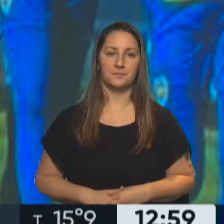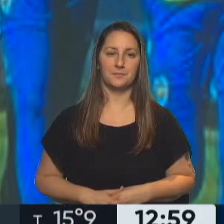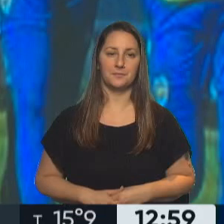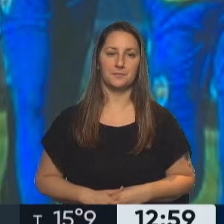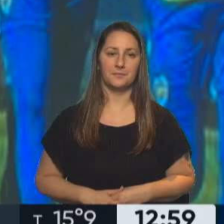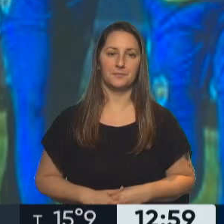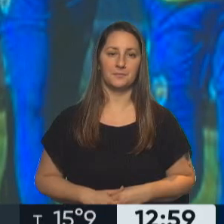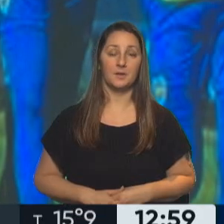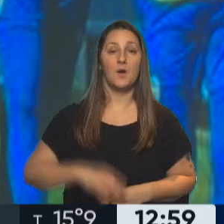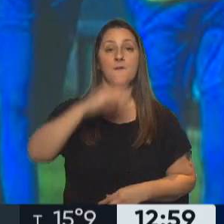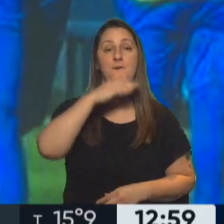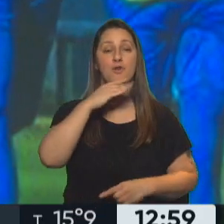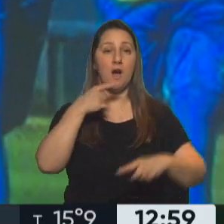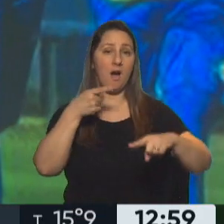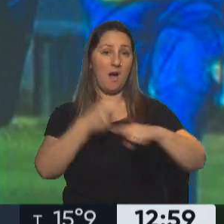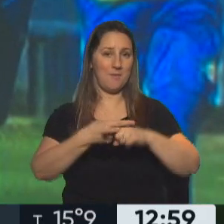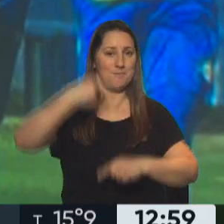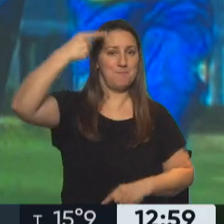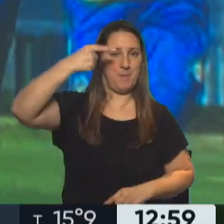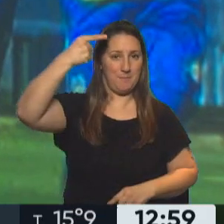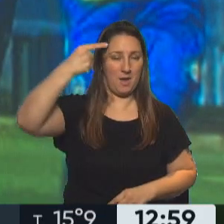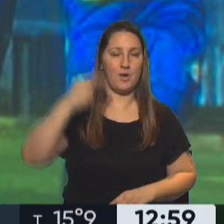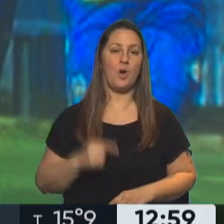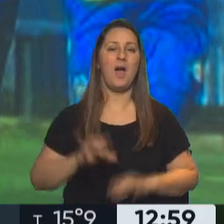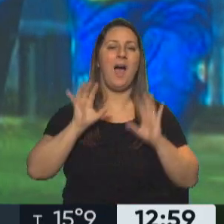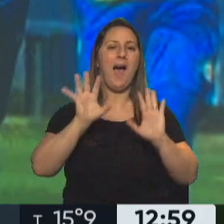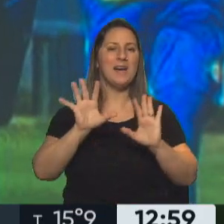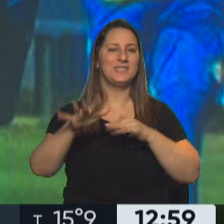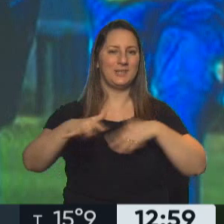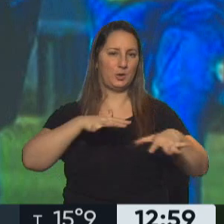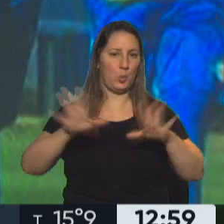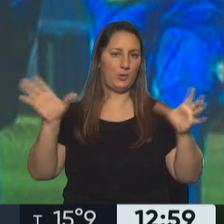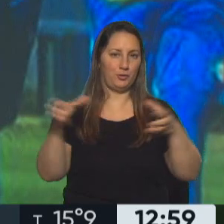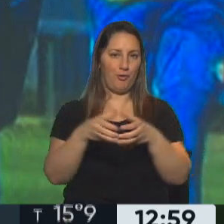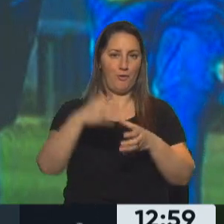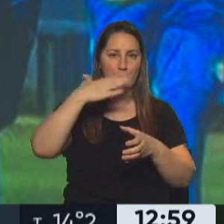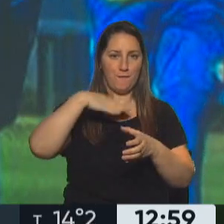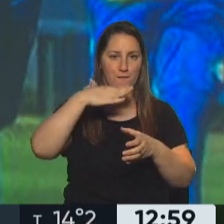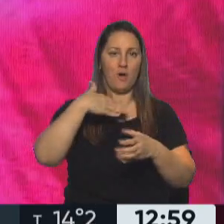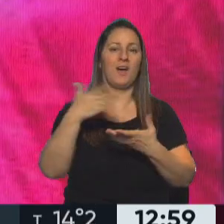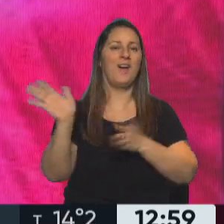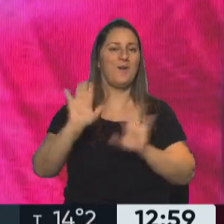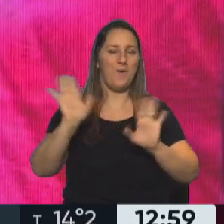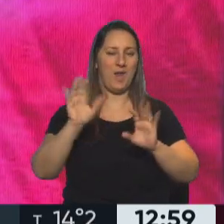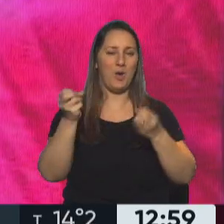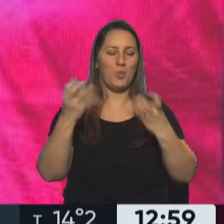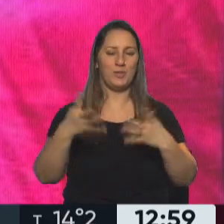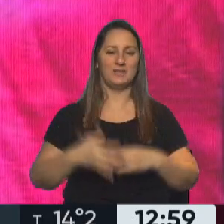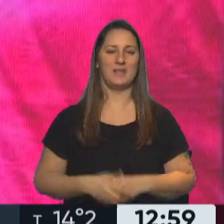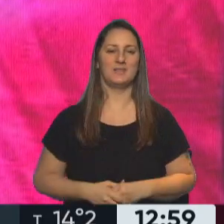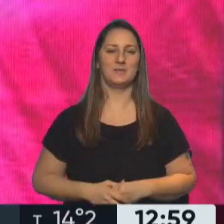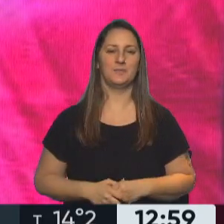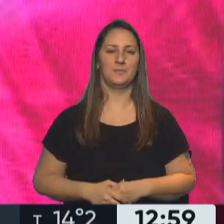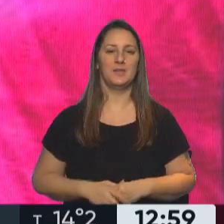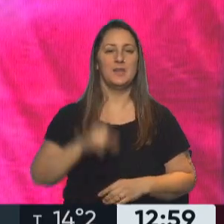Y si boca enfrentará al puntero así están las cosas en el equipo Jenny dice Juan Carlos Bienvenido a ver cómo está Pablo bueno